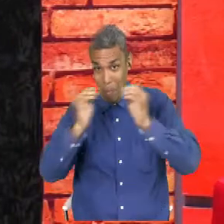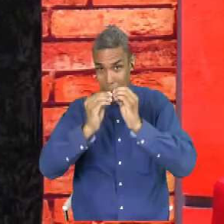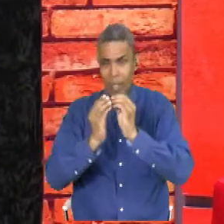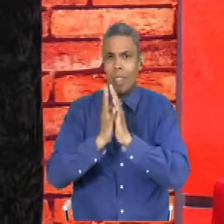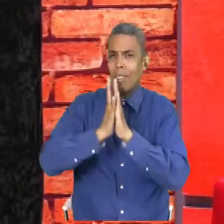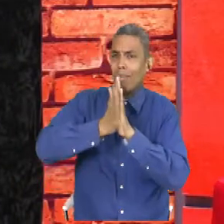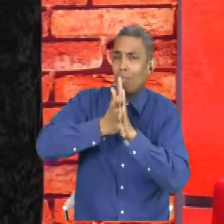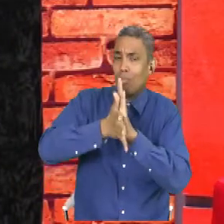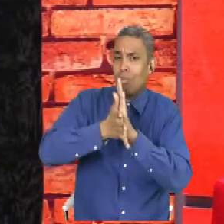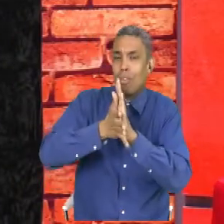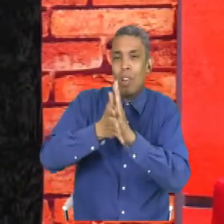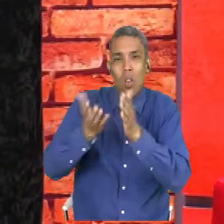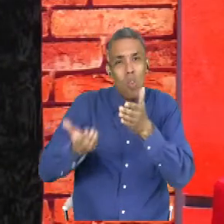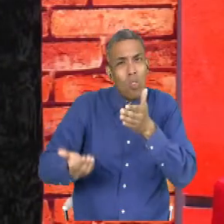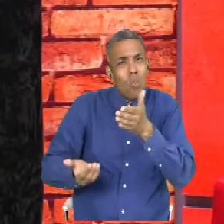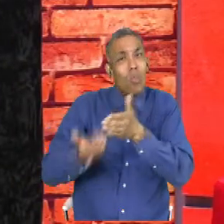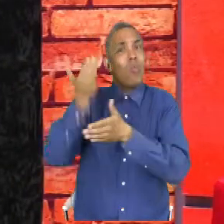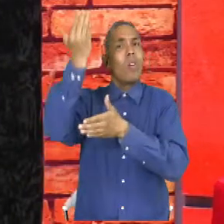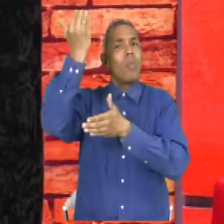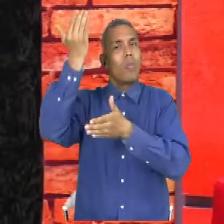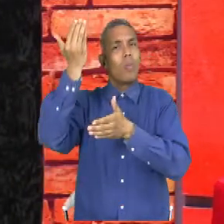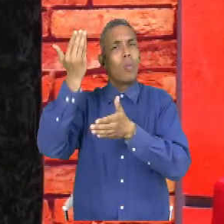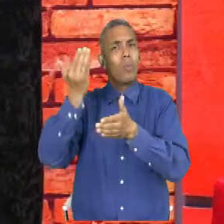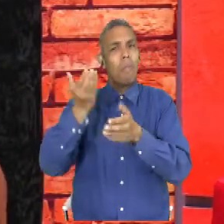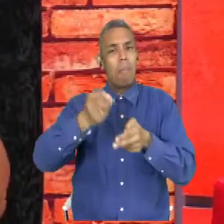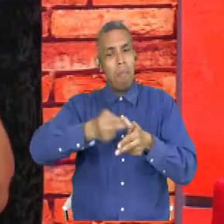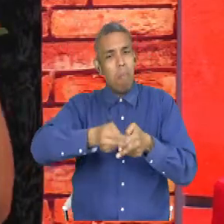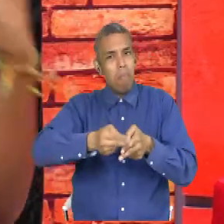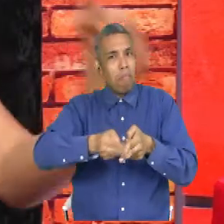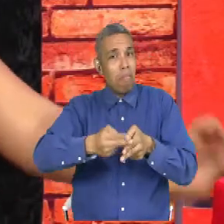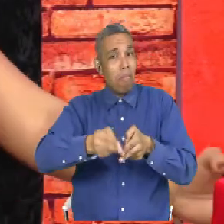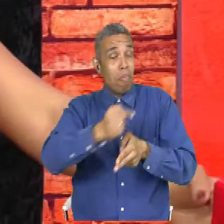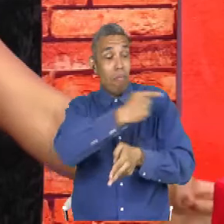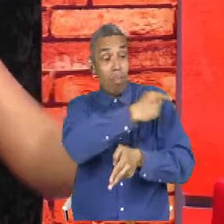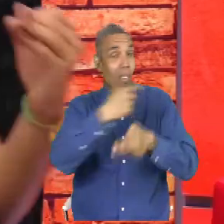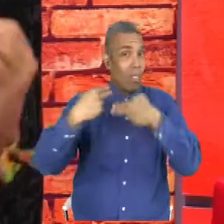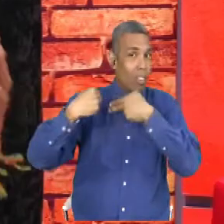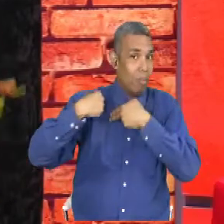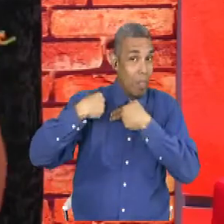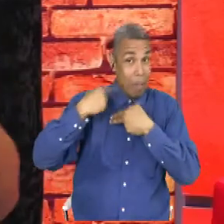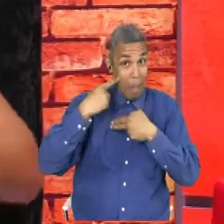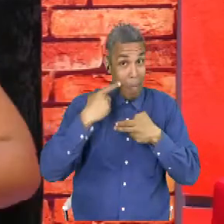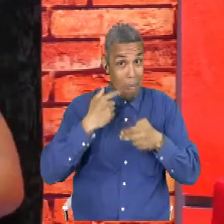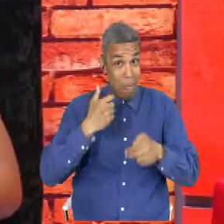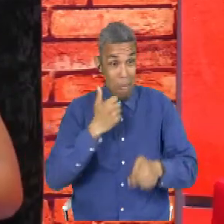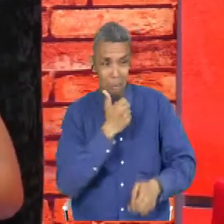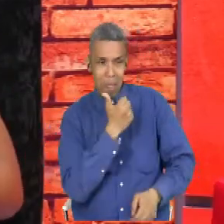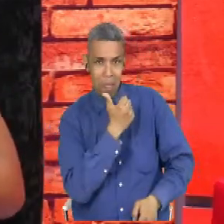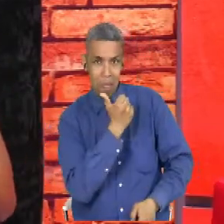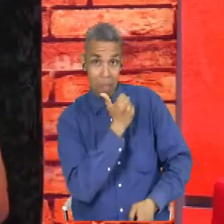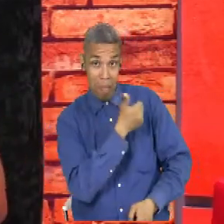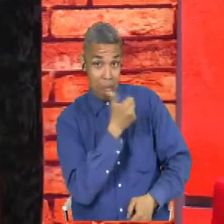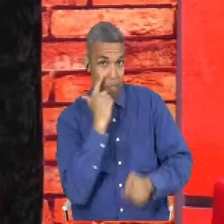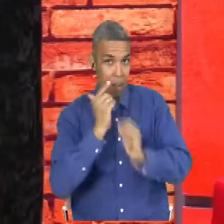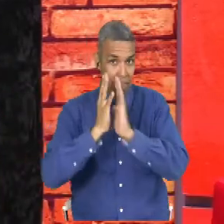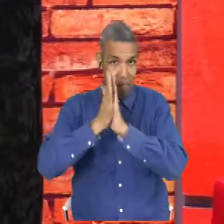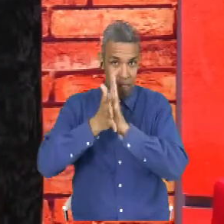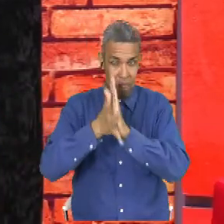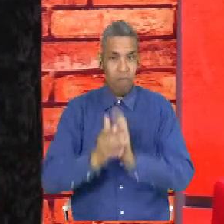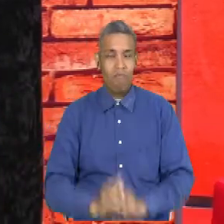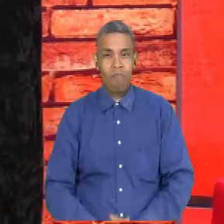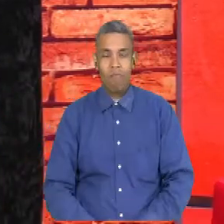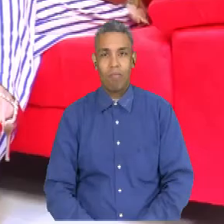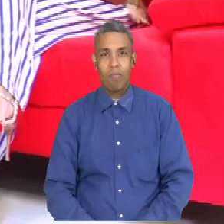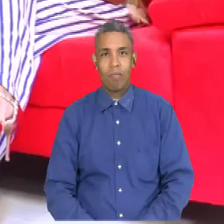una nueva programación que ellos van a empezar a manejar, pero que sea ella misma que nos cuente en qué consiste esa nueva programación.